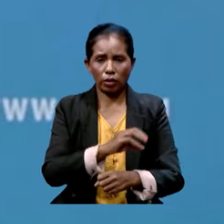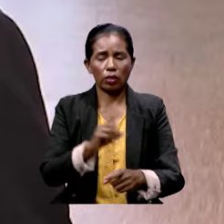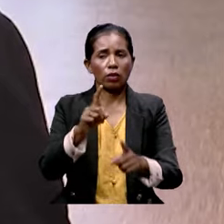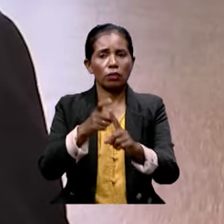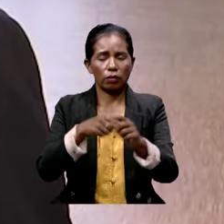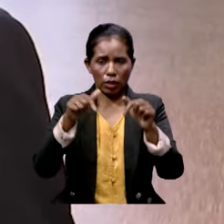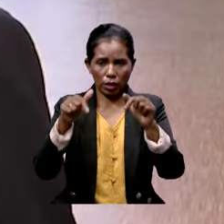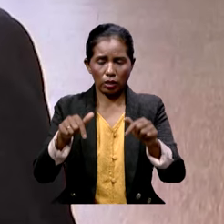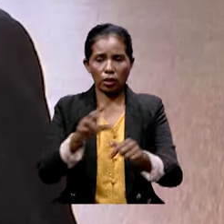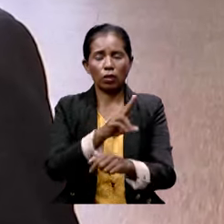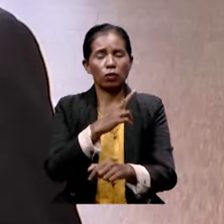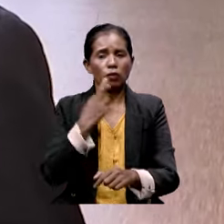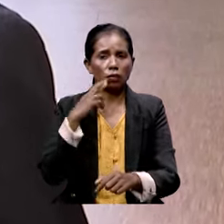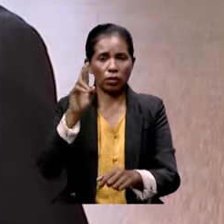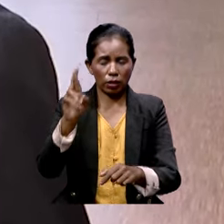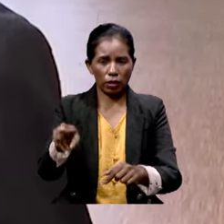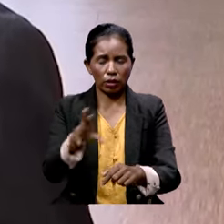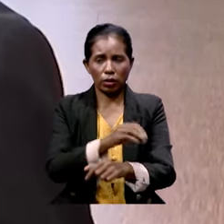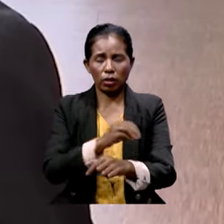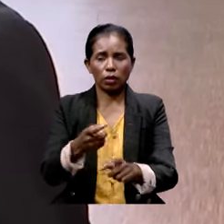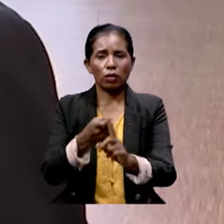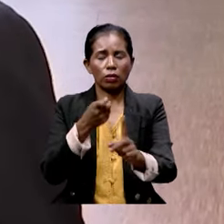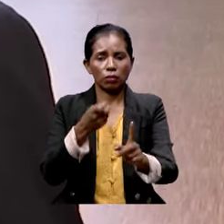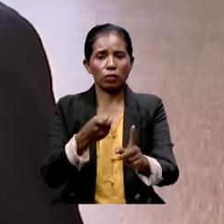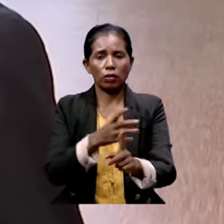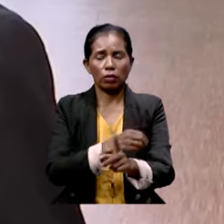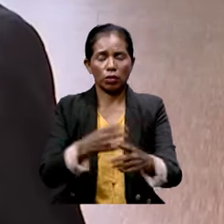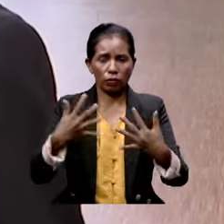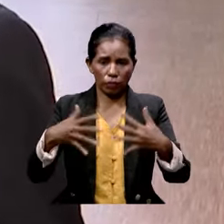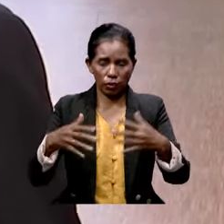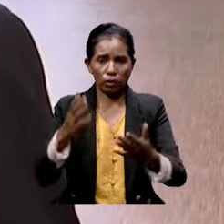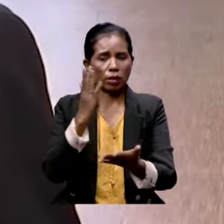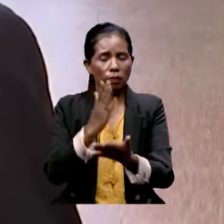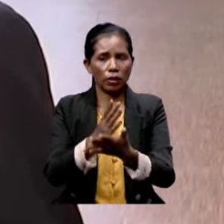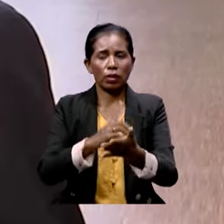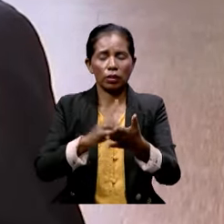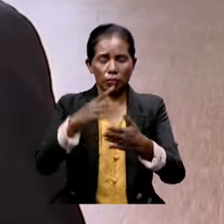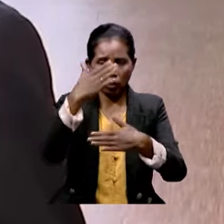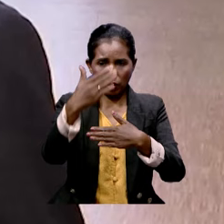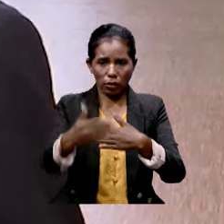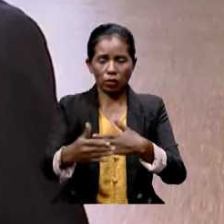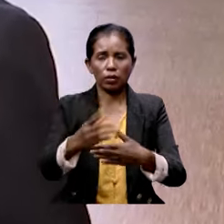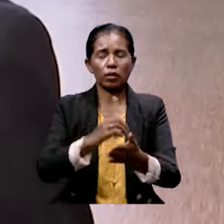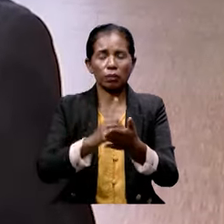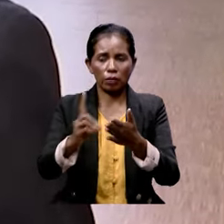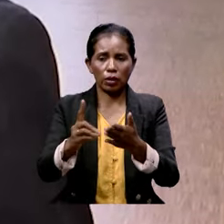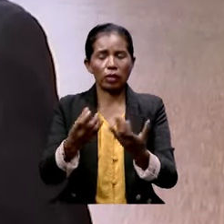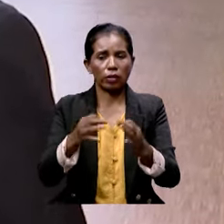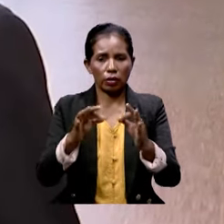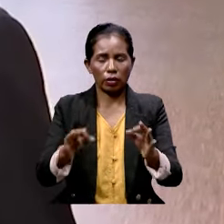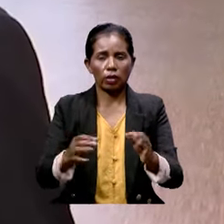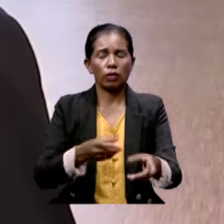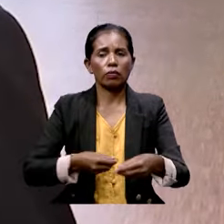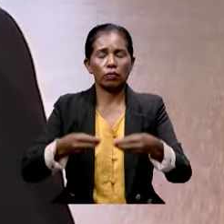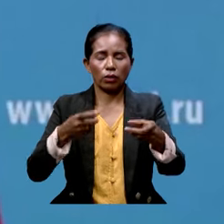Borrell atenten, Ucrania en existencia depende de parte Occidente, no funo refere se termine la semana balón y laran, care que acoto fornecimiento kila tu si